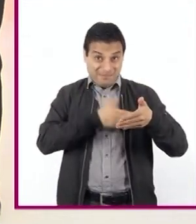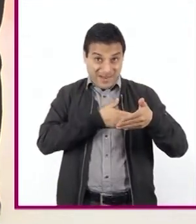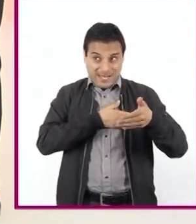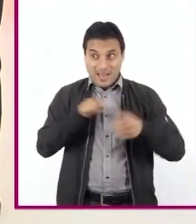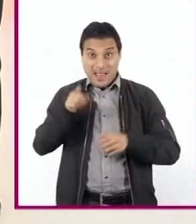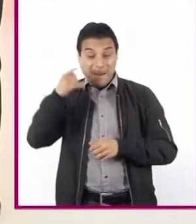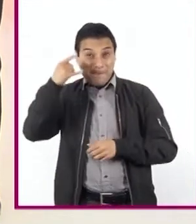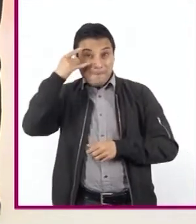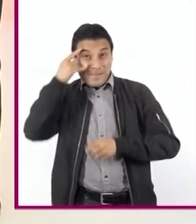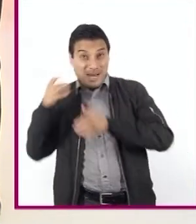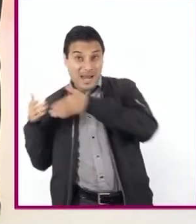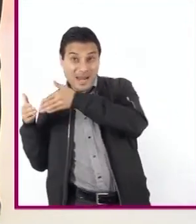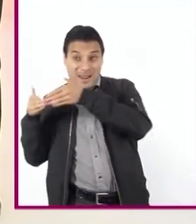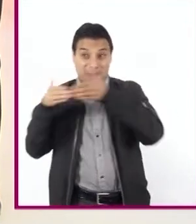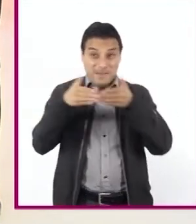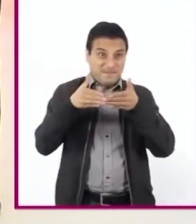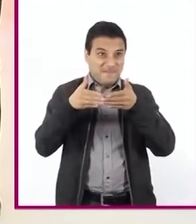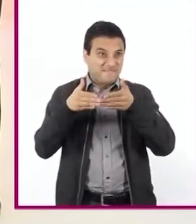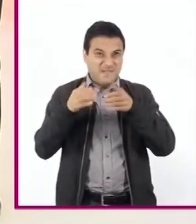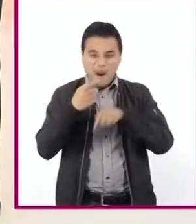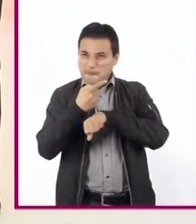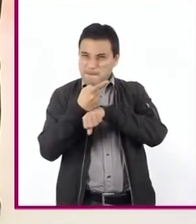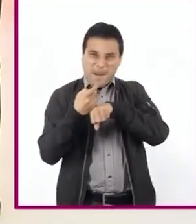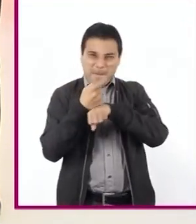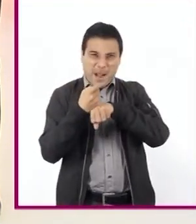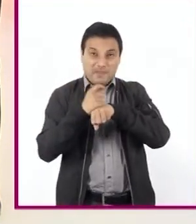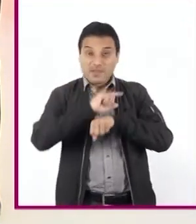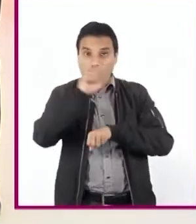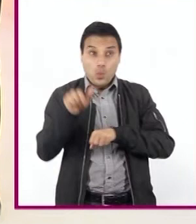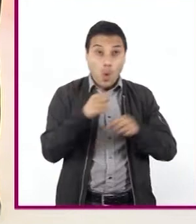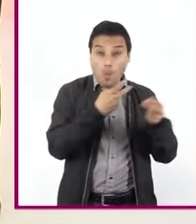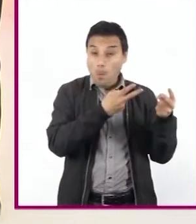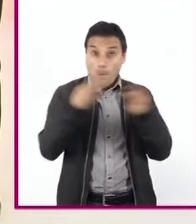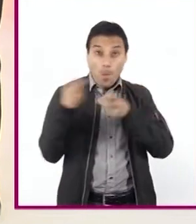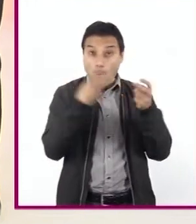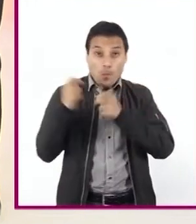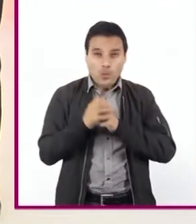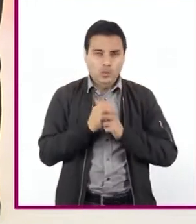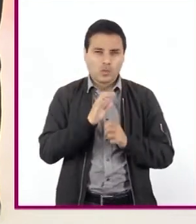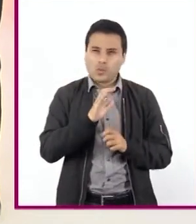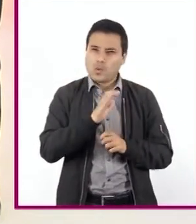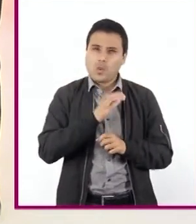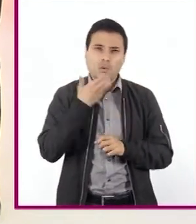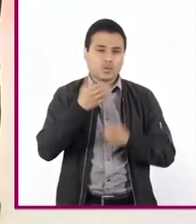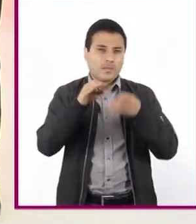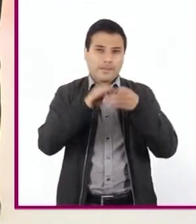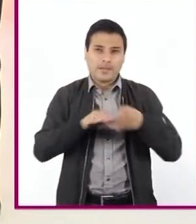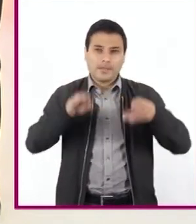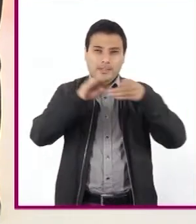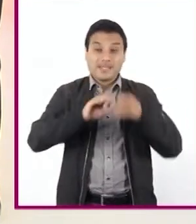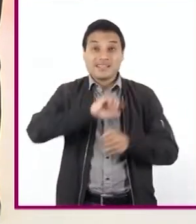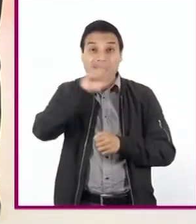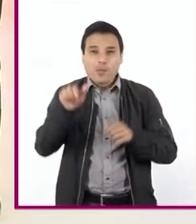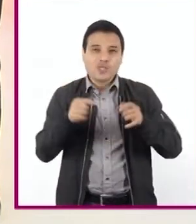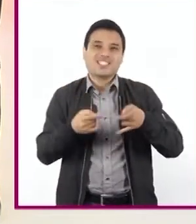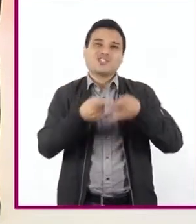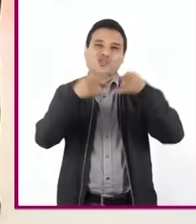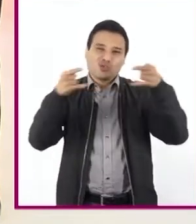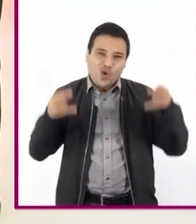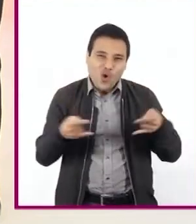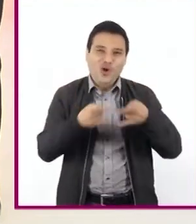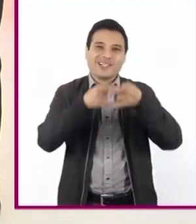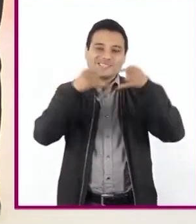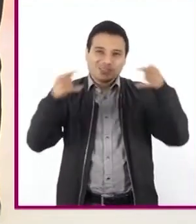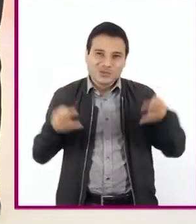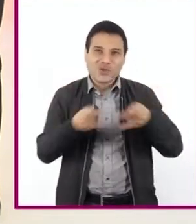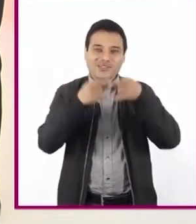los barcos españoles, con el paso del tiempo, se convirtieron en símbolo de leyendas alrededor del Mar Caribe, lo que